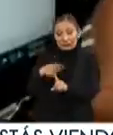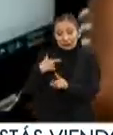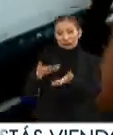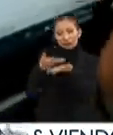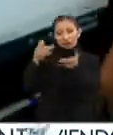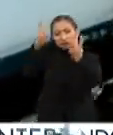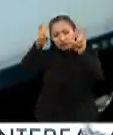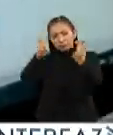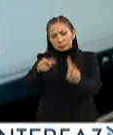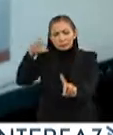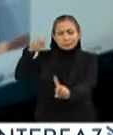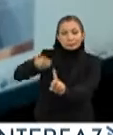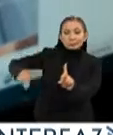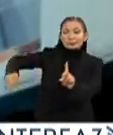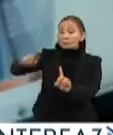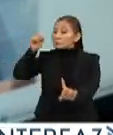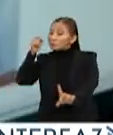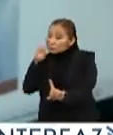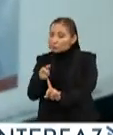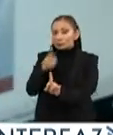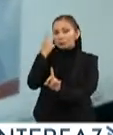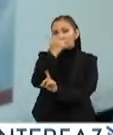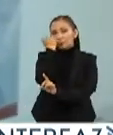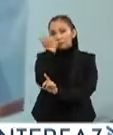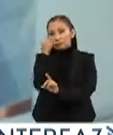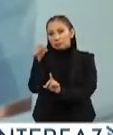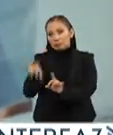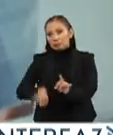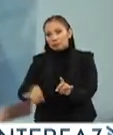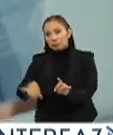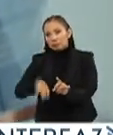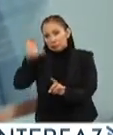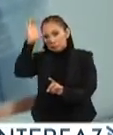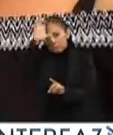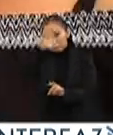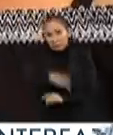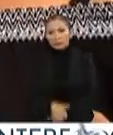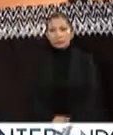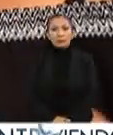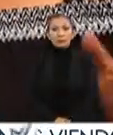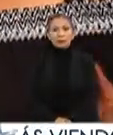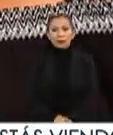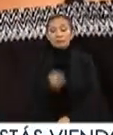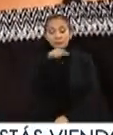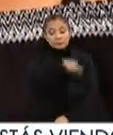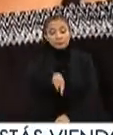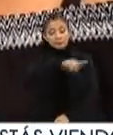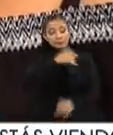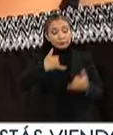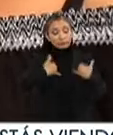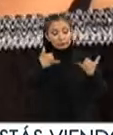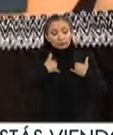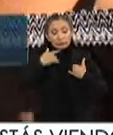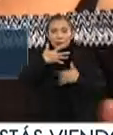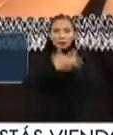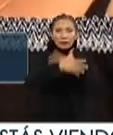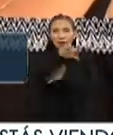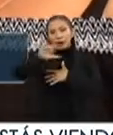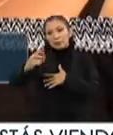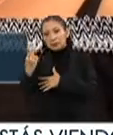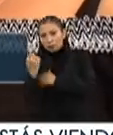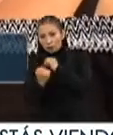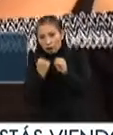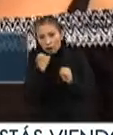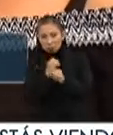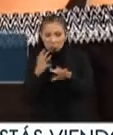que ofrece contenidos dirigidos específicamente a estudiantes interesados en la ciencia. Va dirigido a jóvenes de 15 a